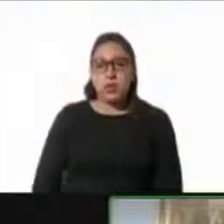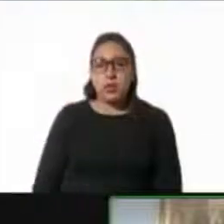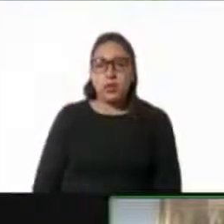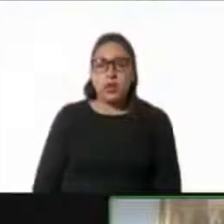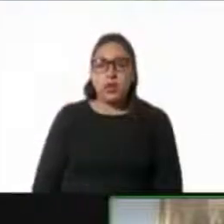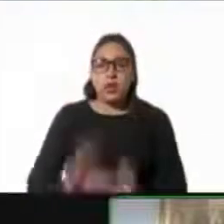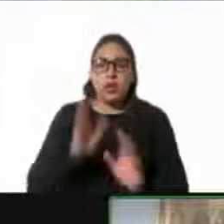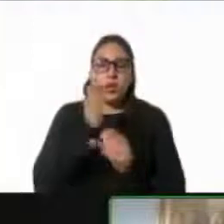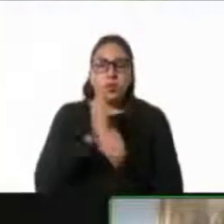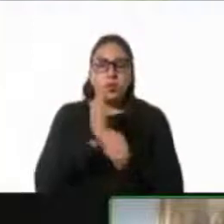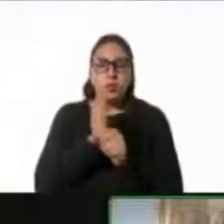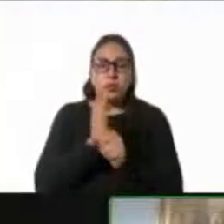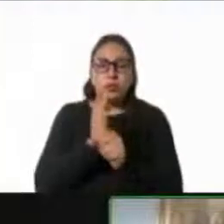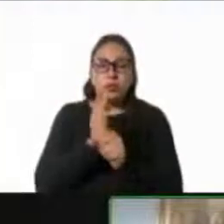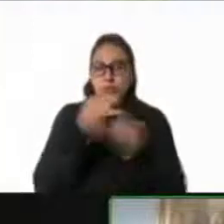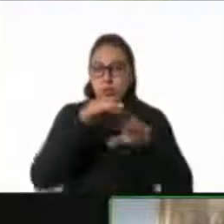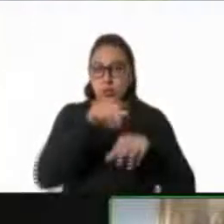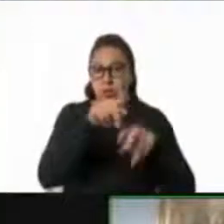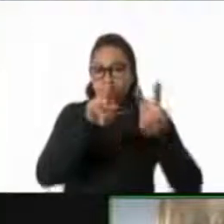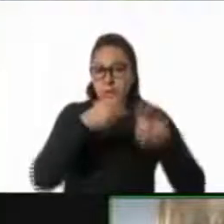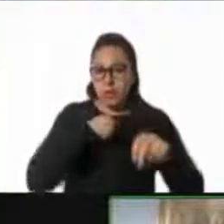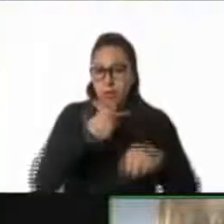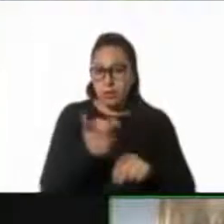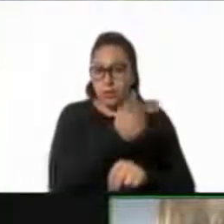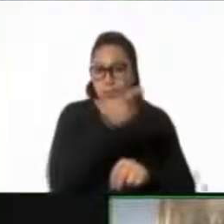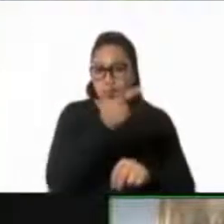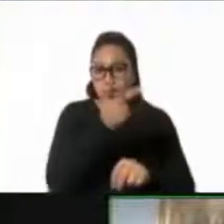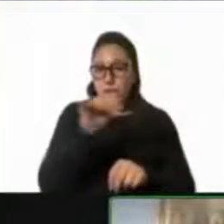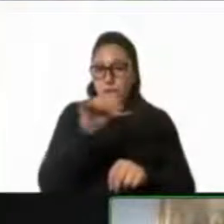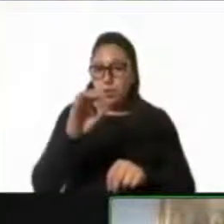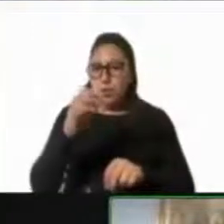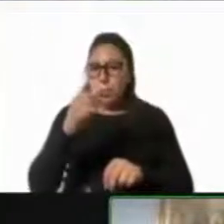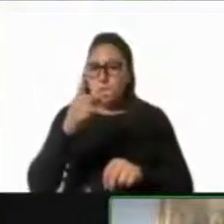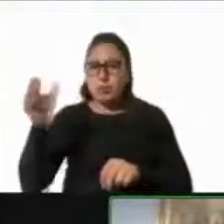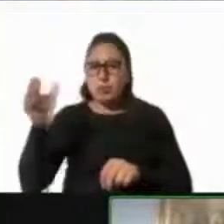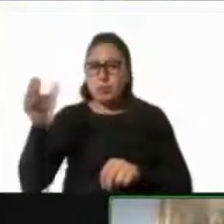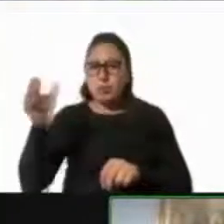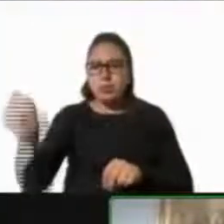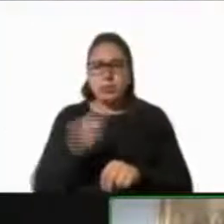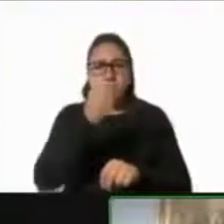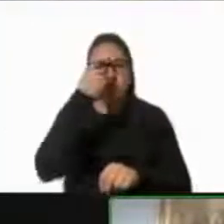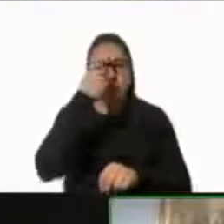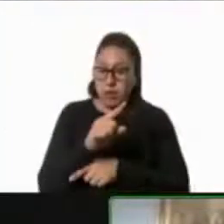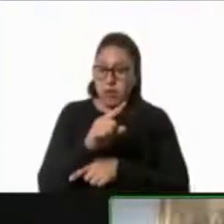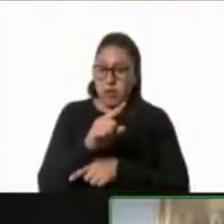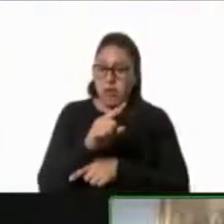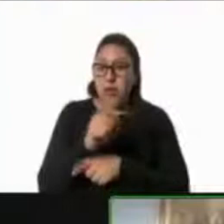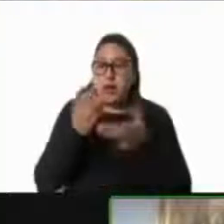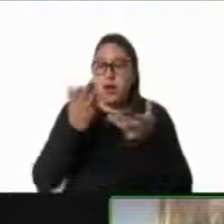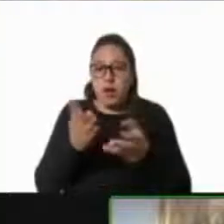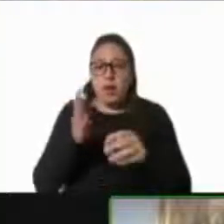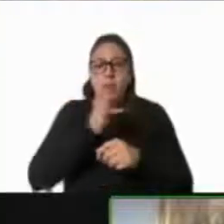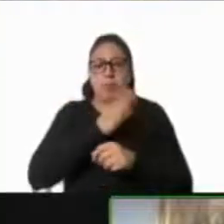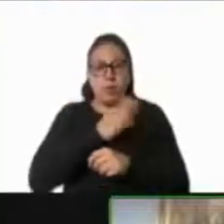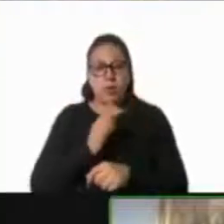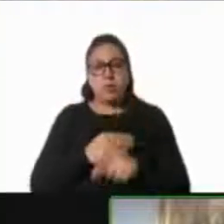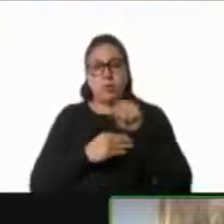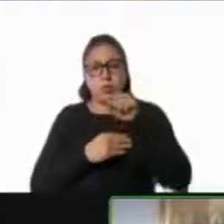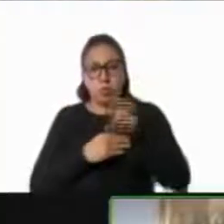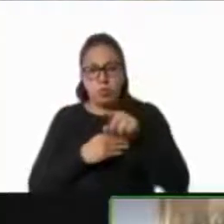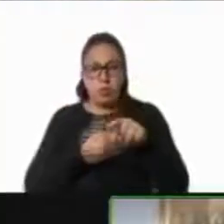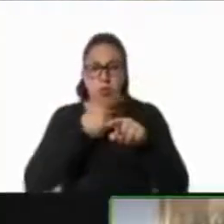en reunión de conferencia para la programación de los trabajos legislativos las y los integrantes de la mesa directiva del Congreso de la Ciudad de México